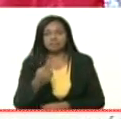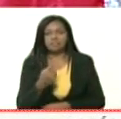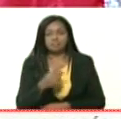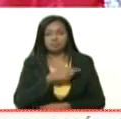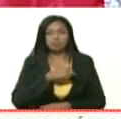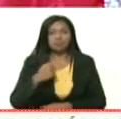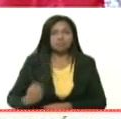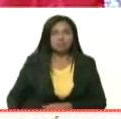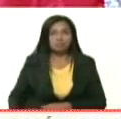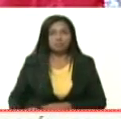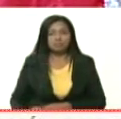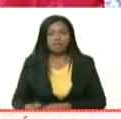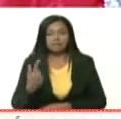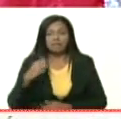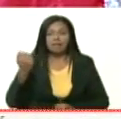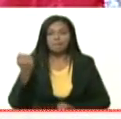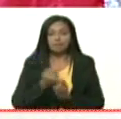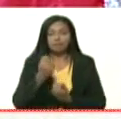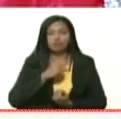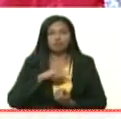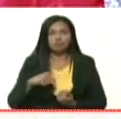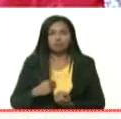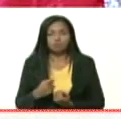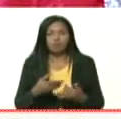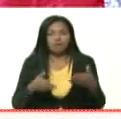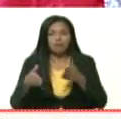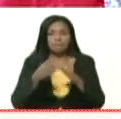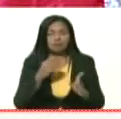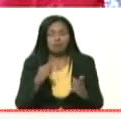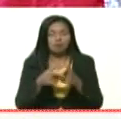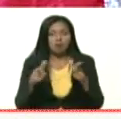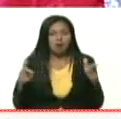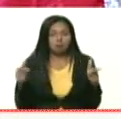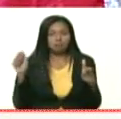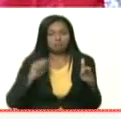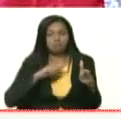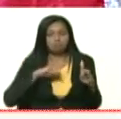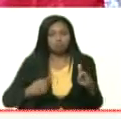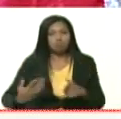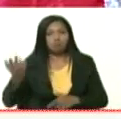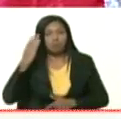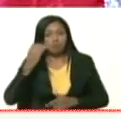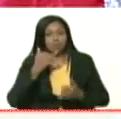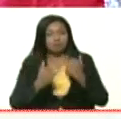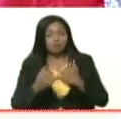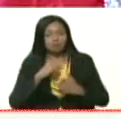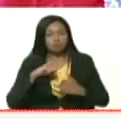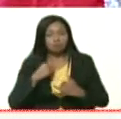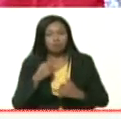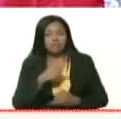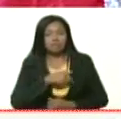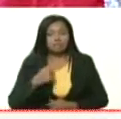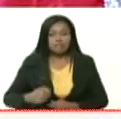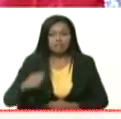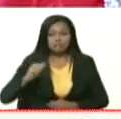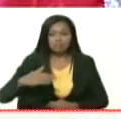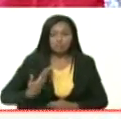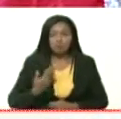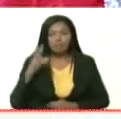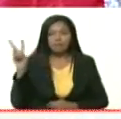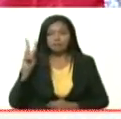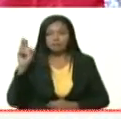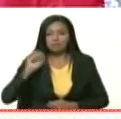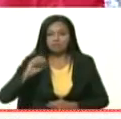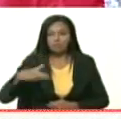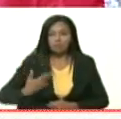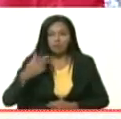China, cuenten con nosotros. El camino es largo y sabemos que al final, si China pudo, Venezuela